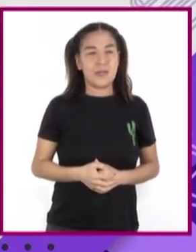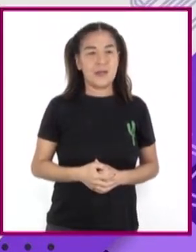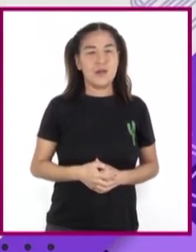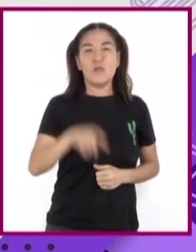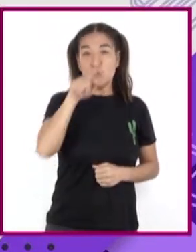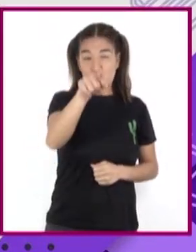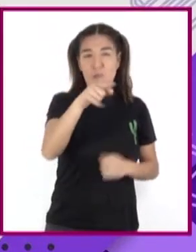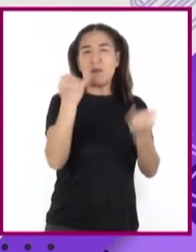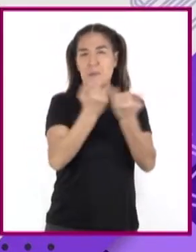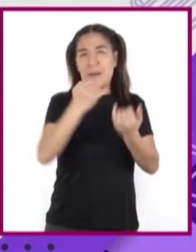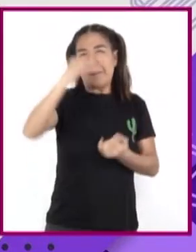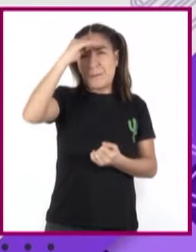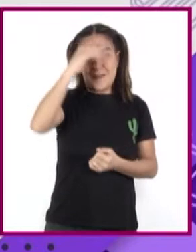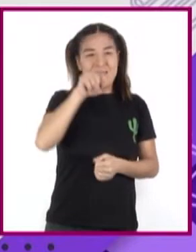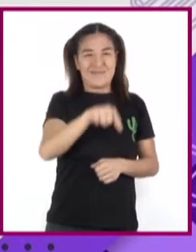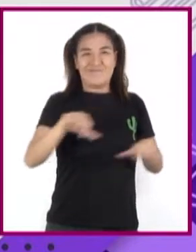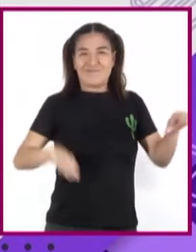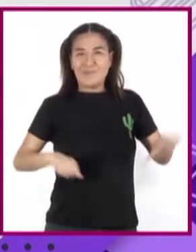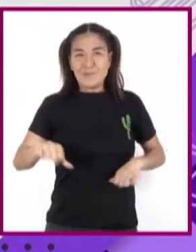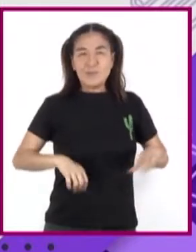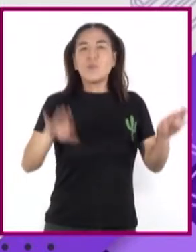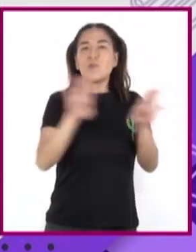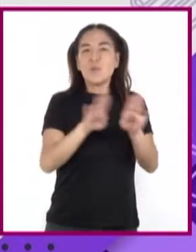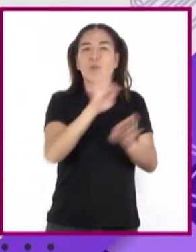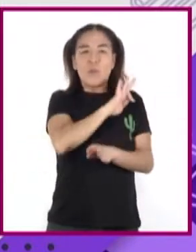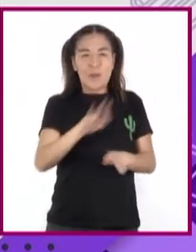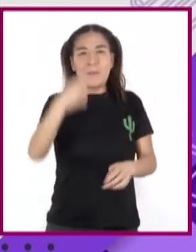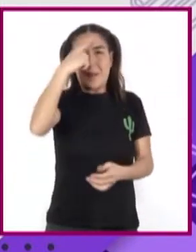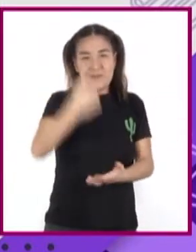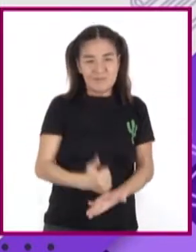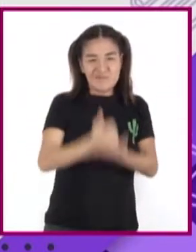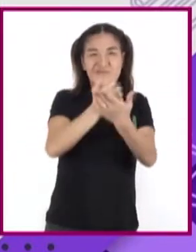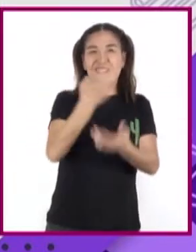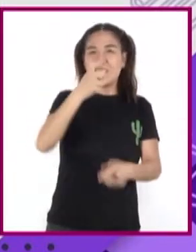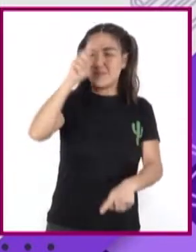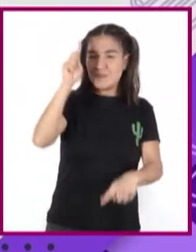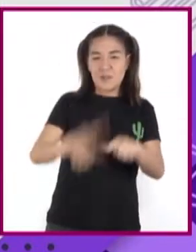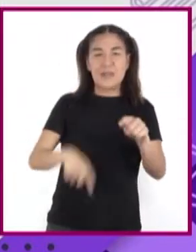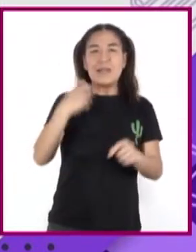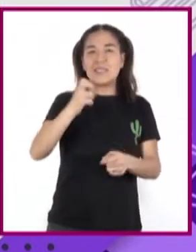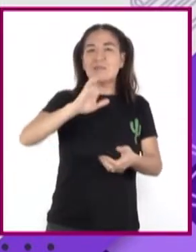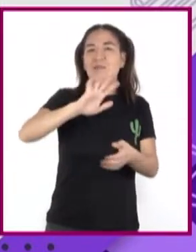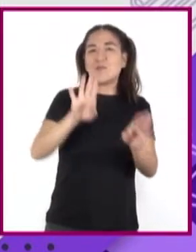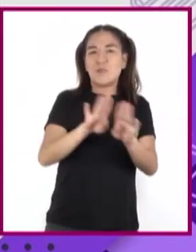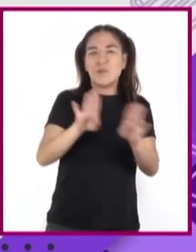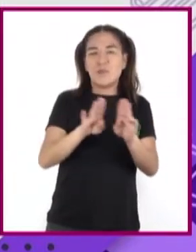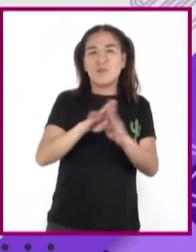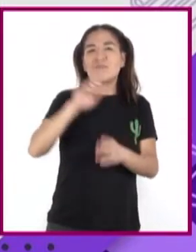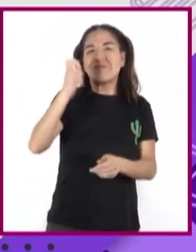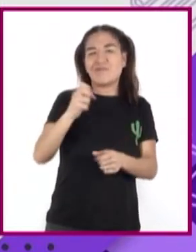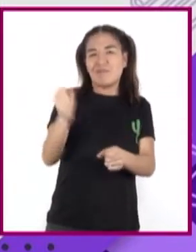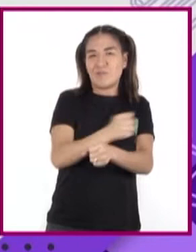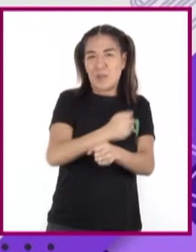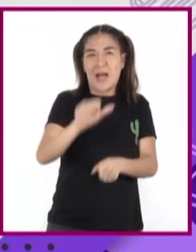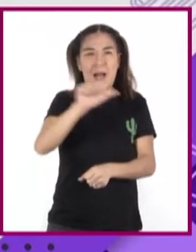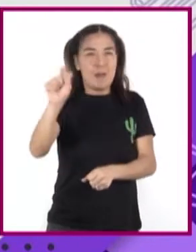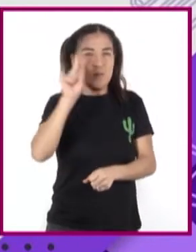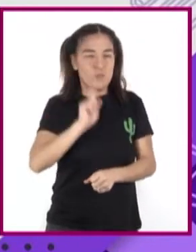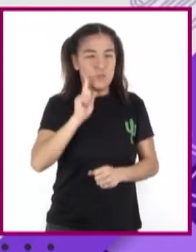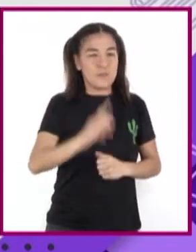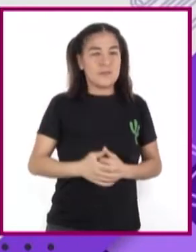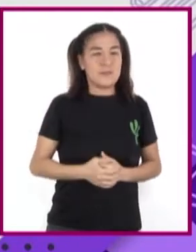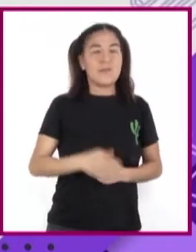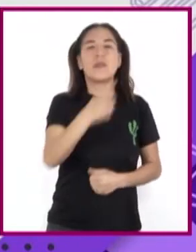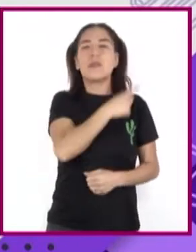¿Consideran que las siguientes acciones puedan ayudar a combatir la violencia contra las mujeres? Mejorar la instrucción